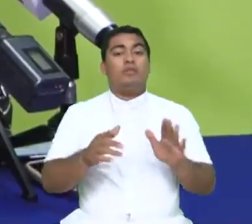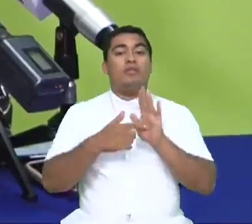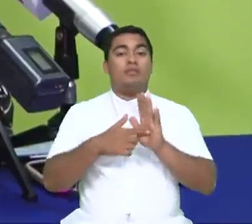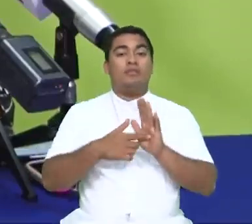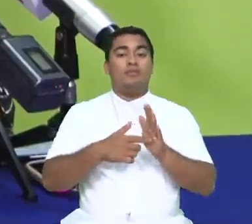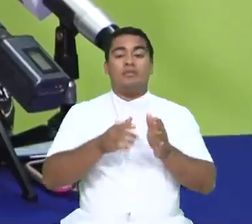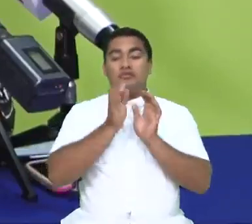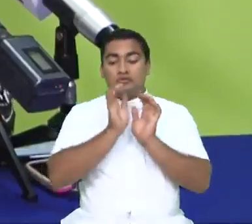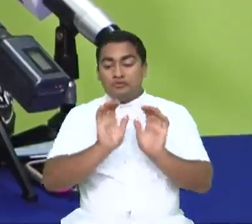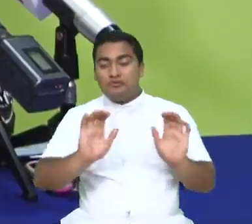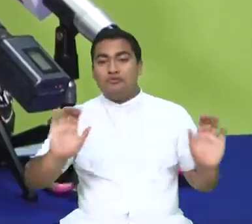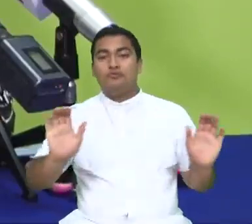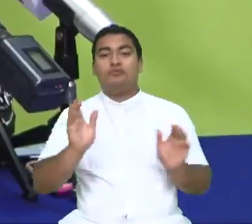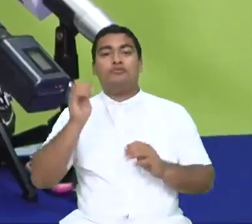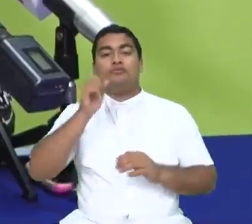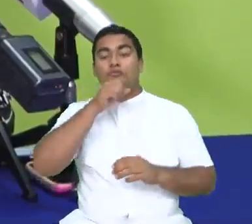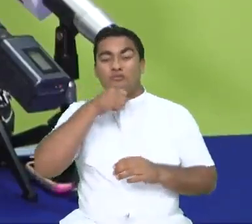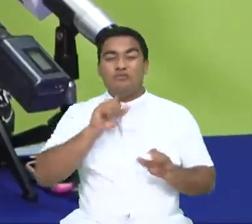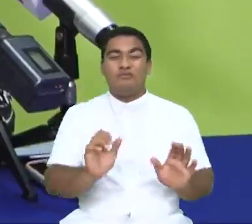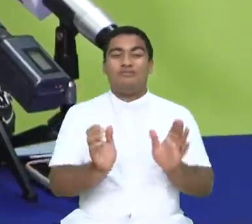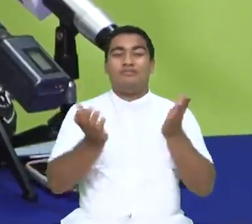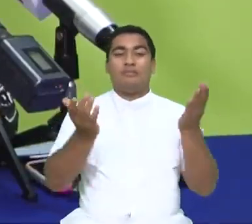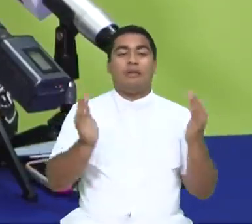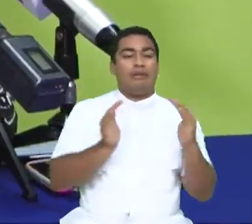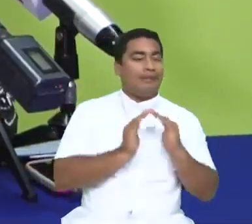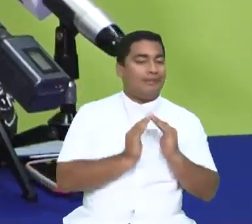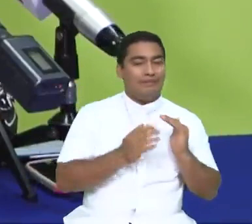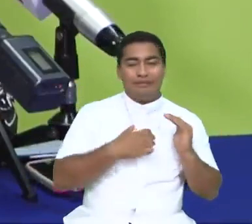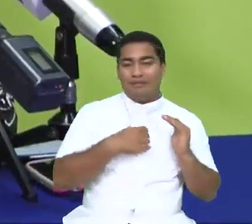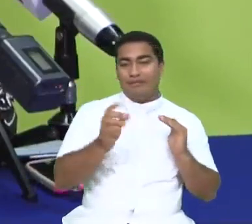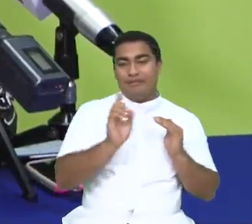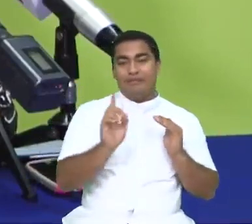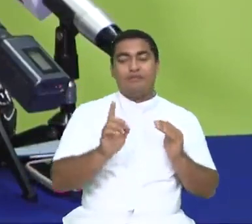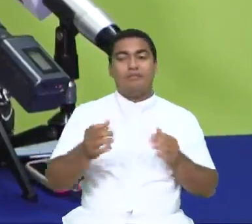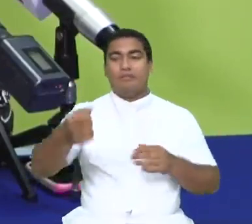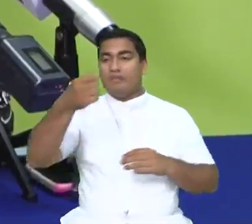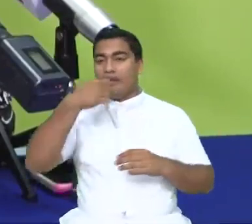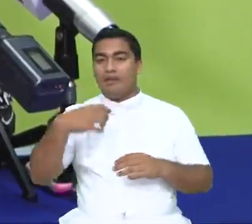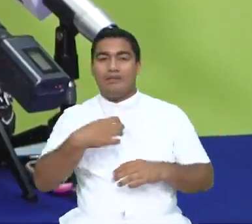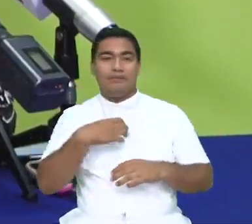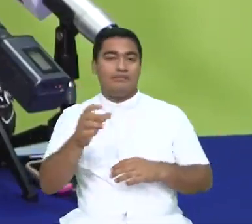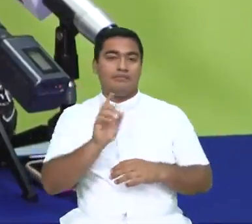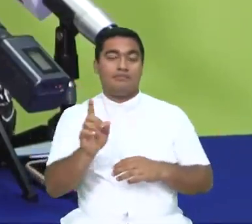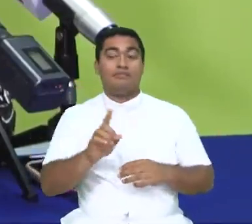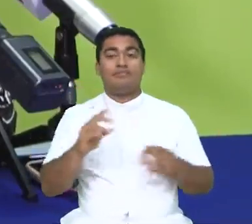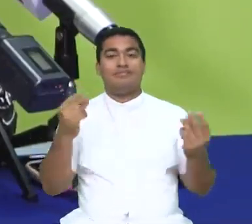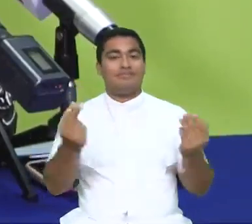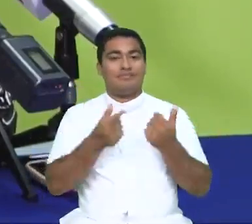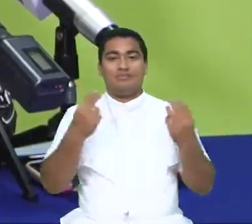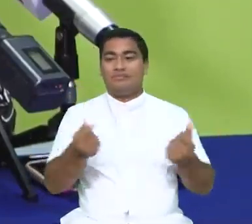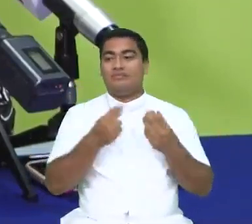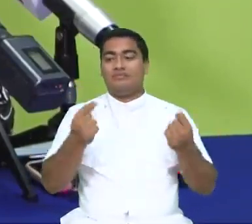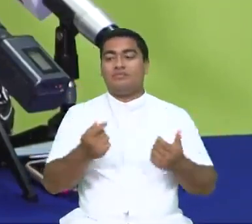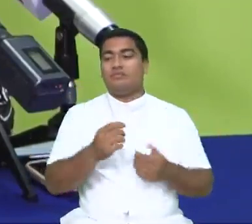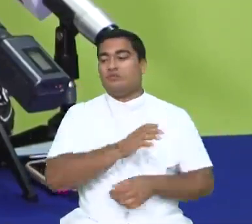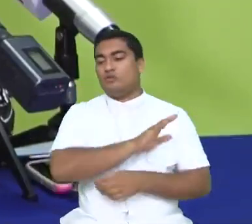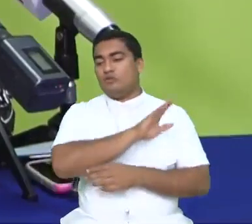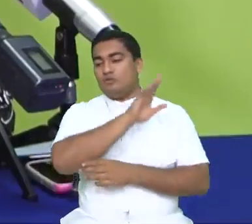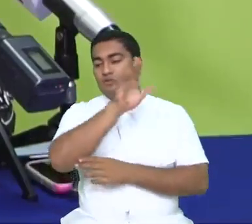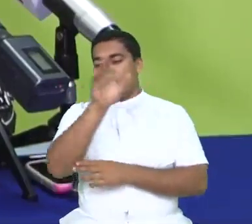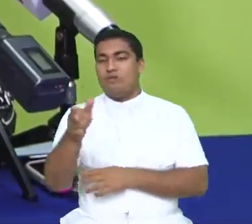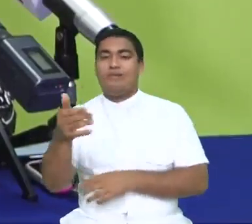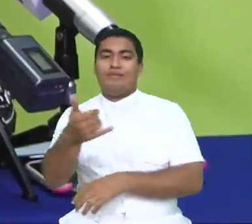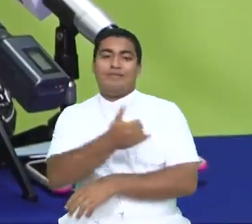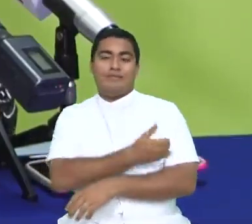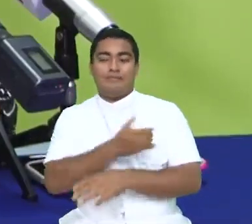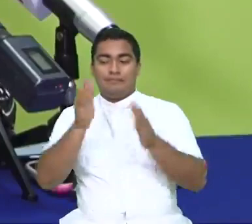vulnerables, los niños y los adultos mayores, no quedarse en casa, no automedicarse y acudir inmediatamente a la unidad de salud más cercana para su